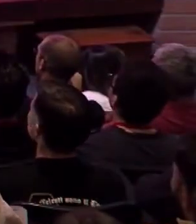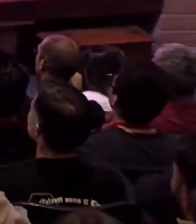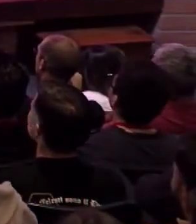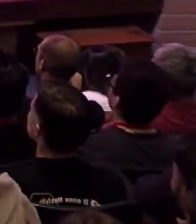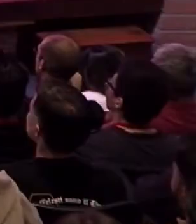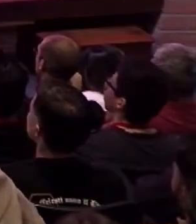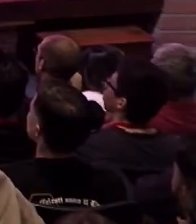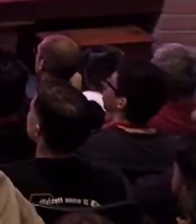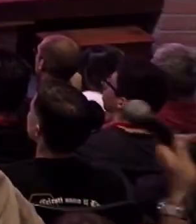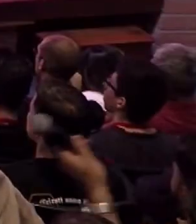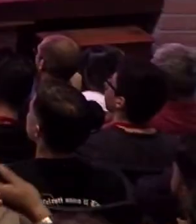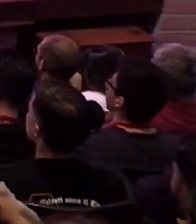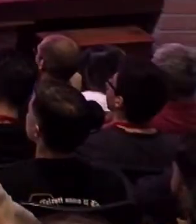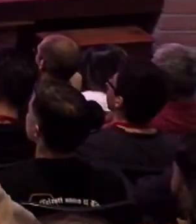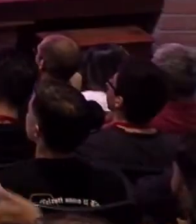Claro.